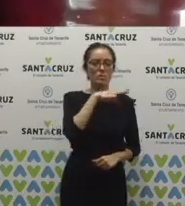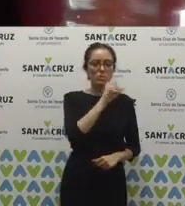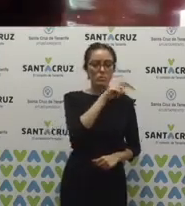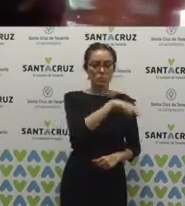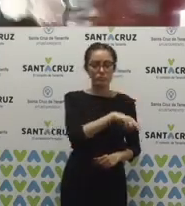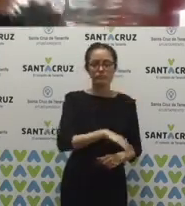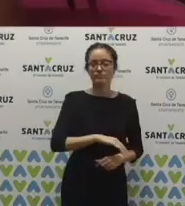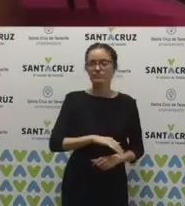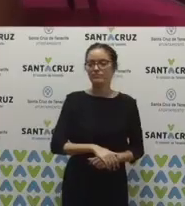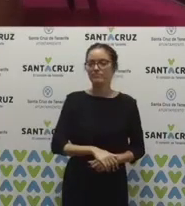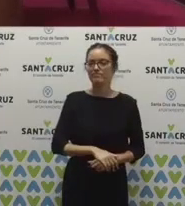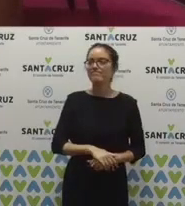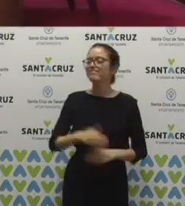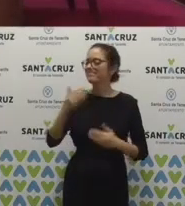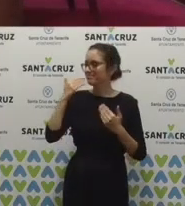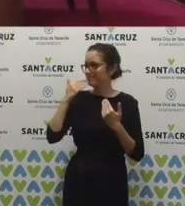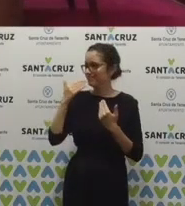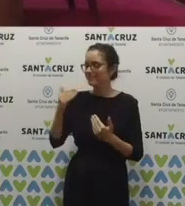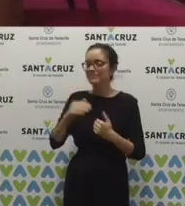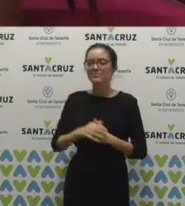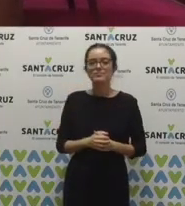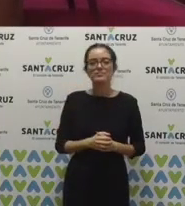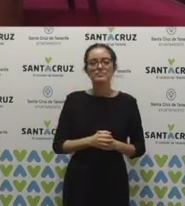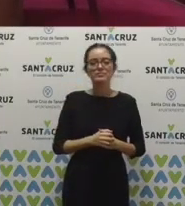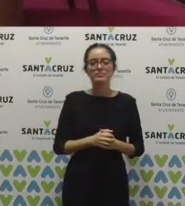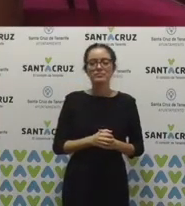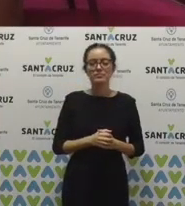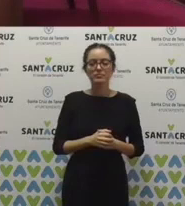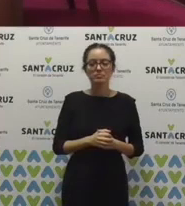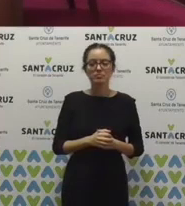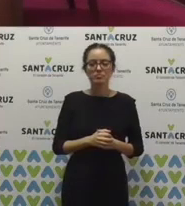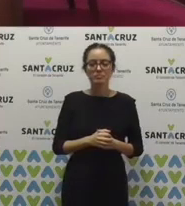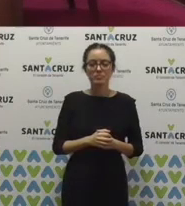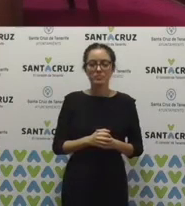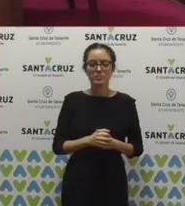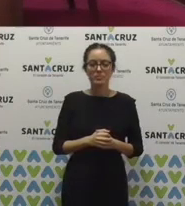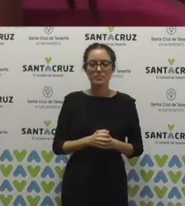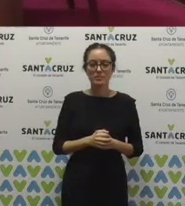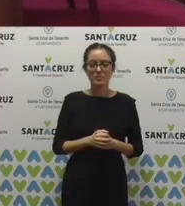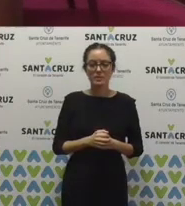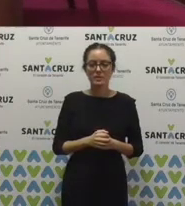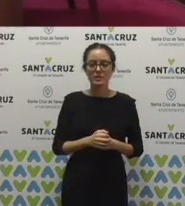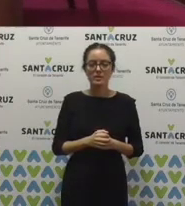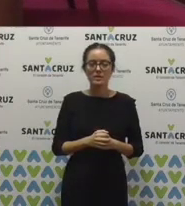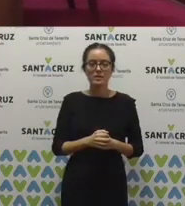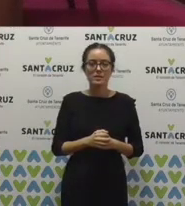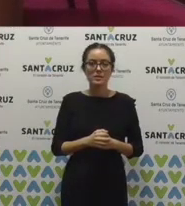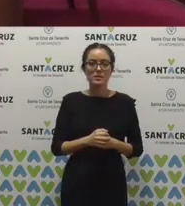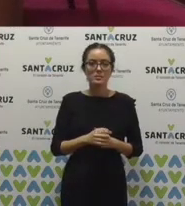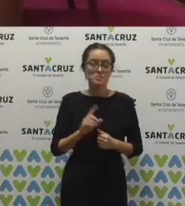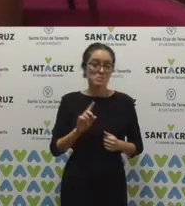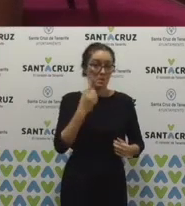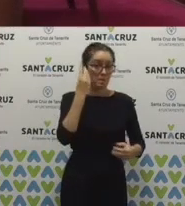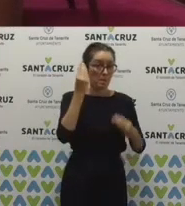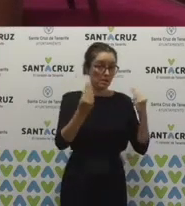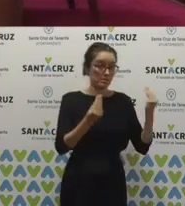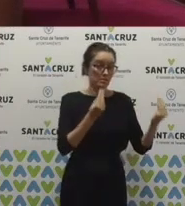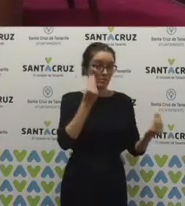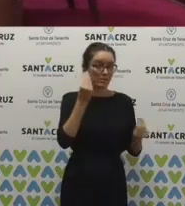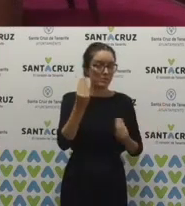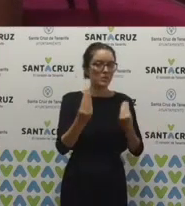muchas gracias bueno el planteamiento el primer planteamiento que es abordar